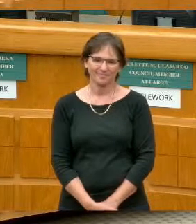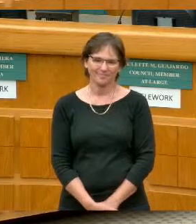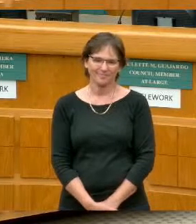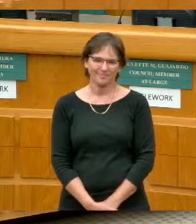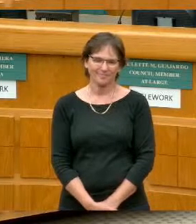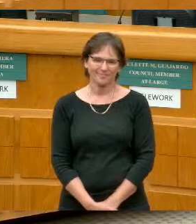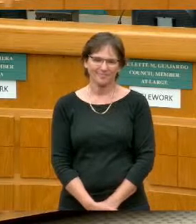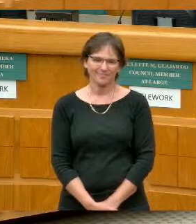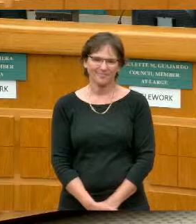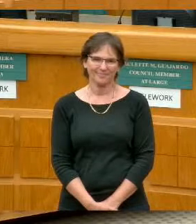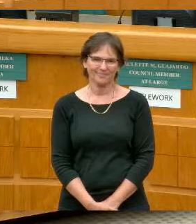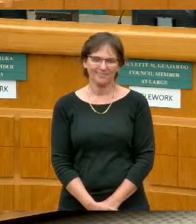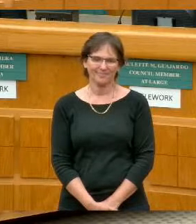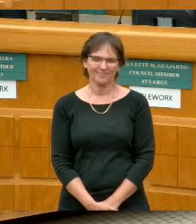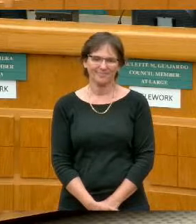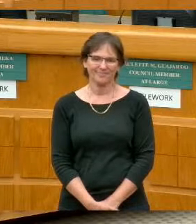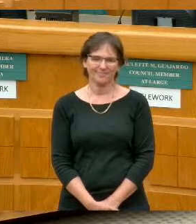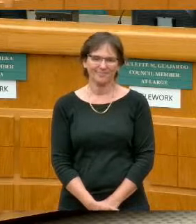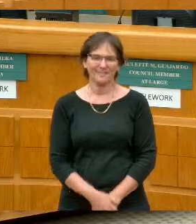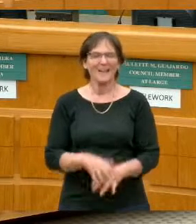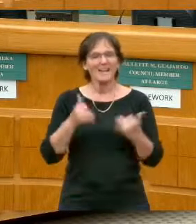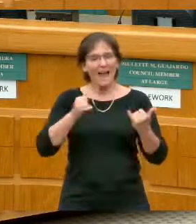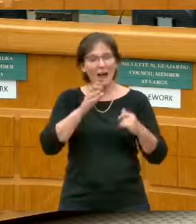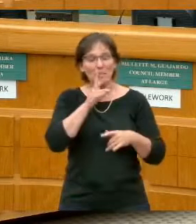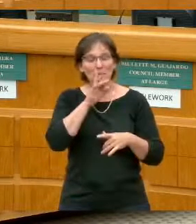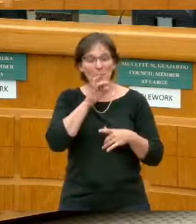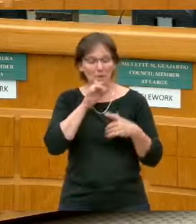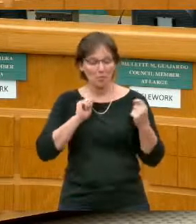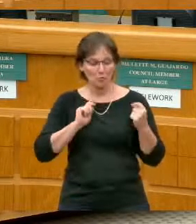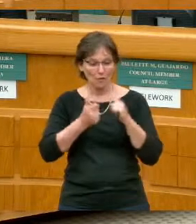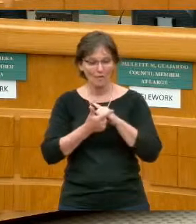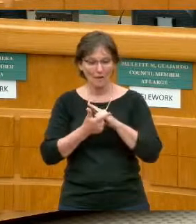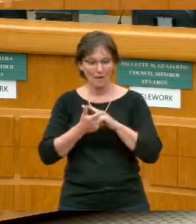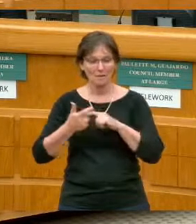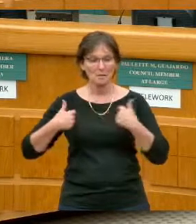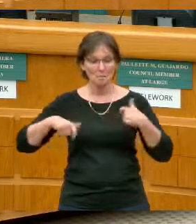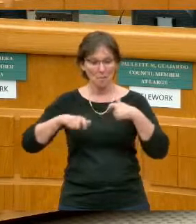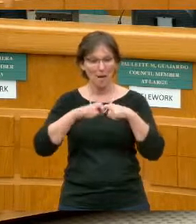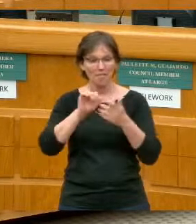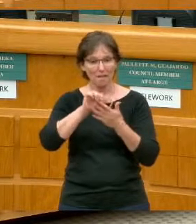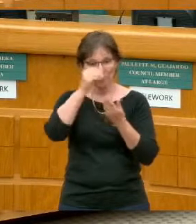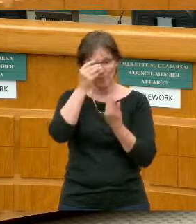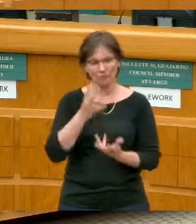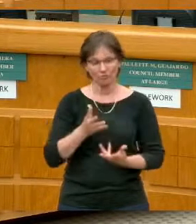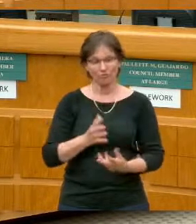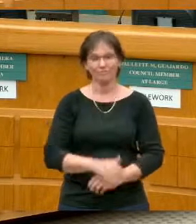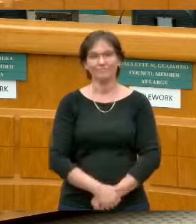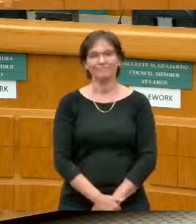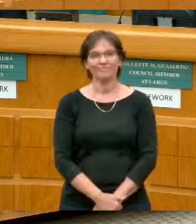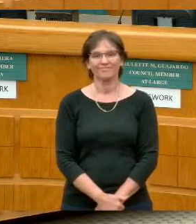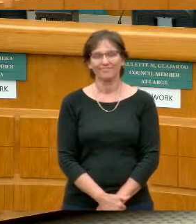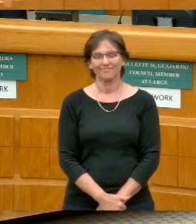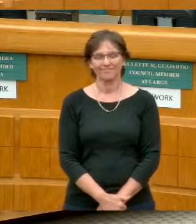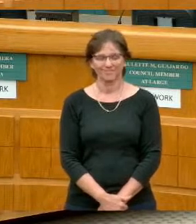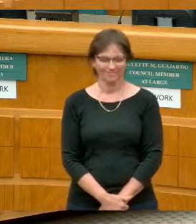tasa de positividad del 22%. El Departamento de Servicios de Salud del Estado nos ha notificado que este fin de